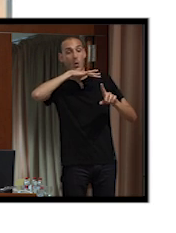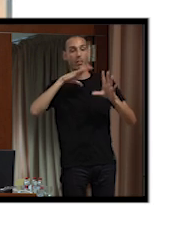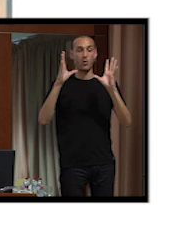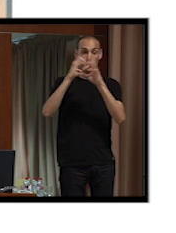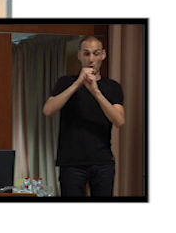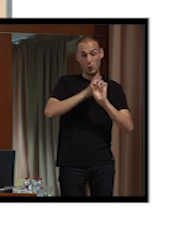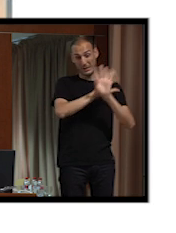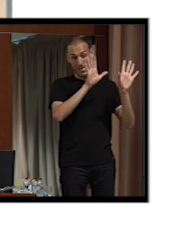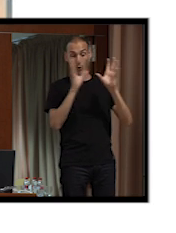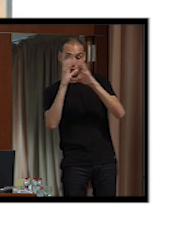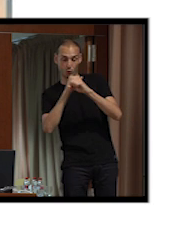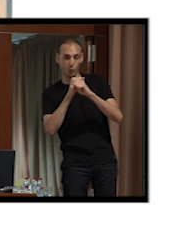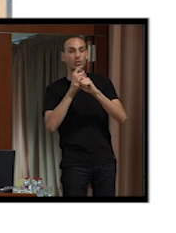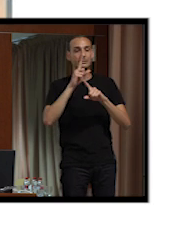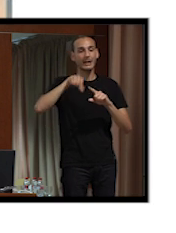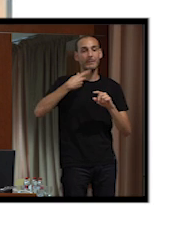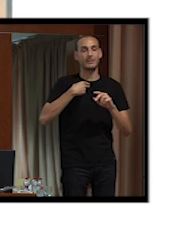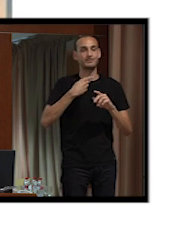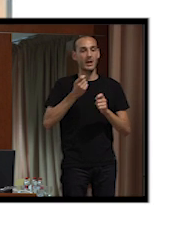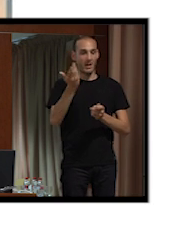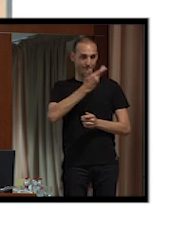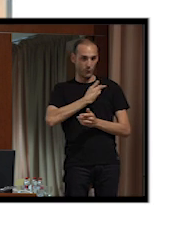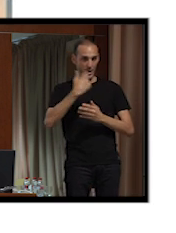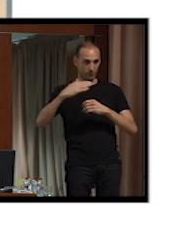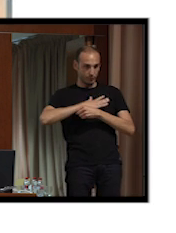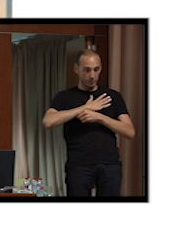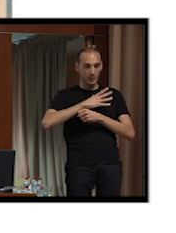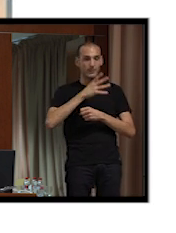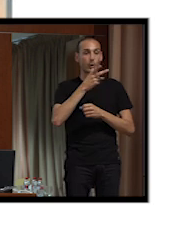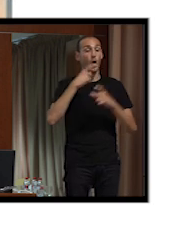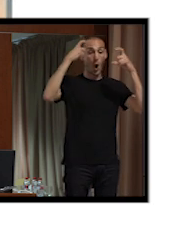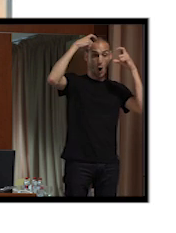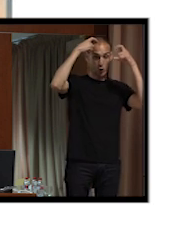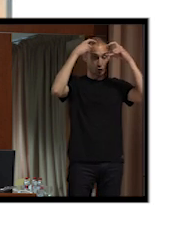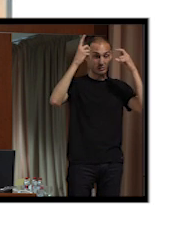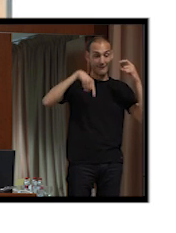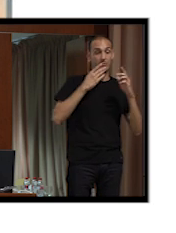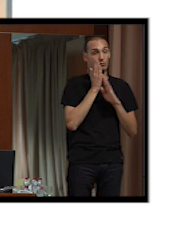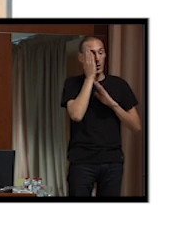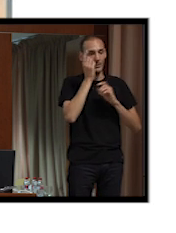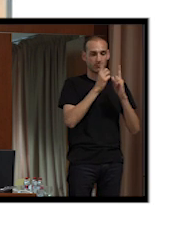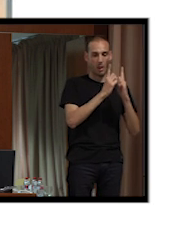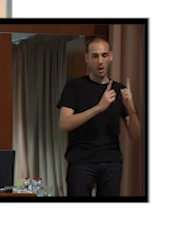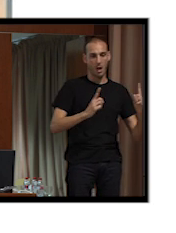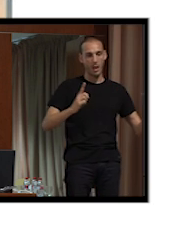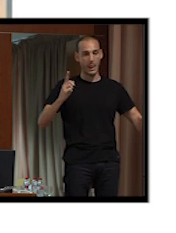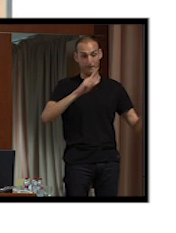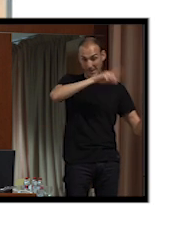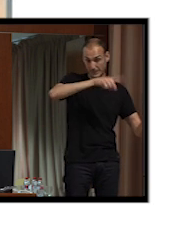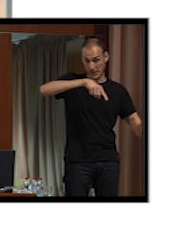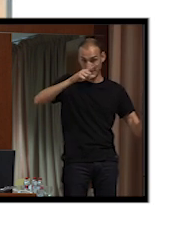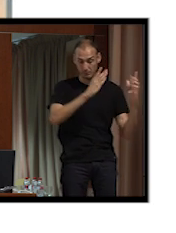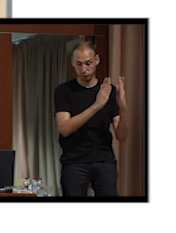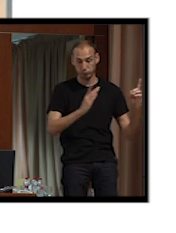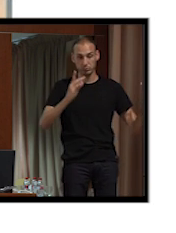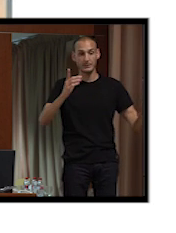que los osos pueden dormir durante mucho tiempo cuando hibernan, independiente de los ciclos de luz y oscuridad. Sabemos que se suele acompañar de